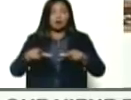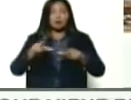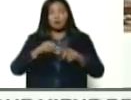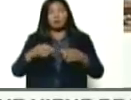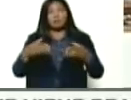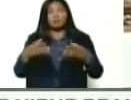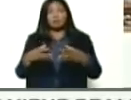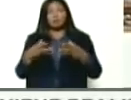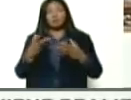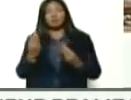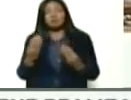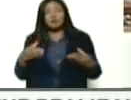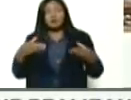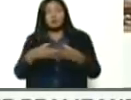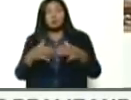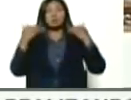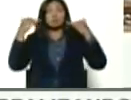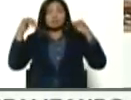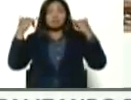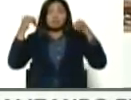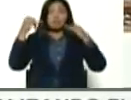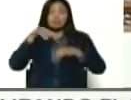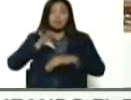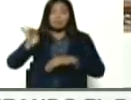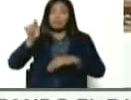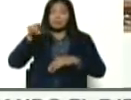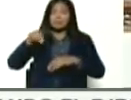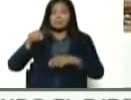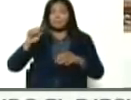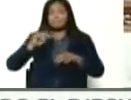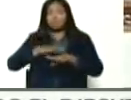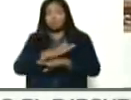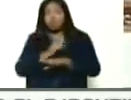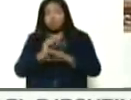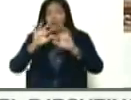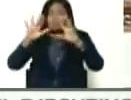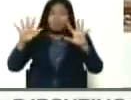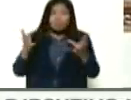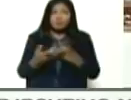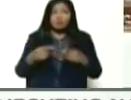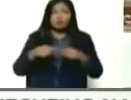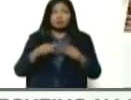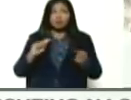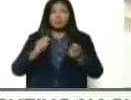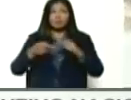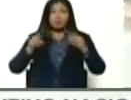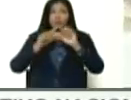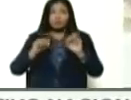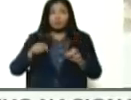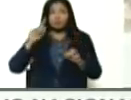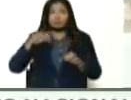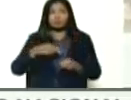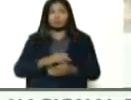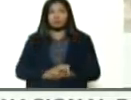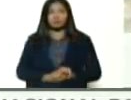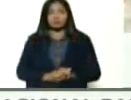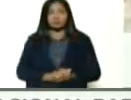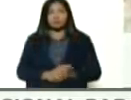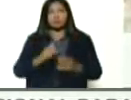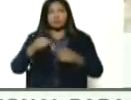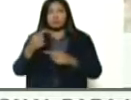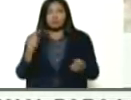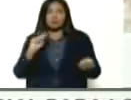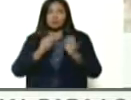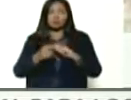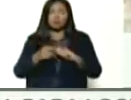y hasta de grandes fiestas en el país que con la pandemia se convirtió inicialmente en un pase y luego se convirtió en